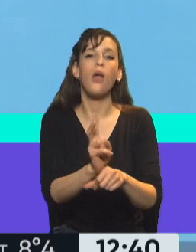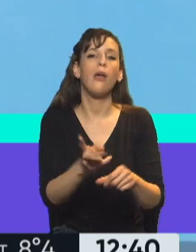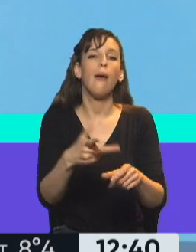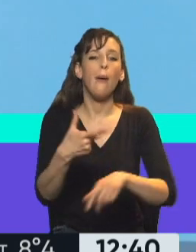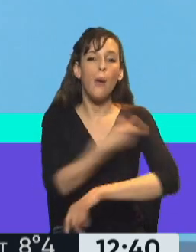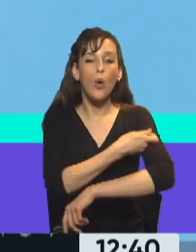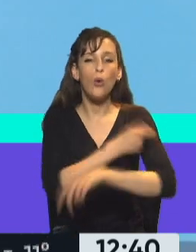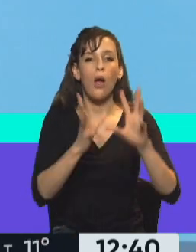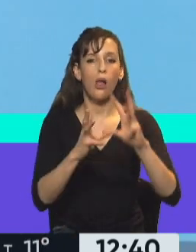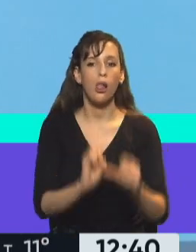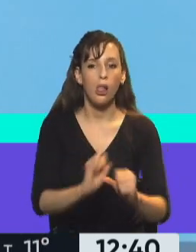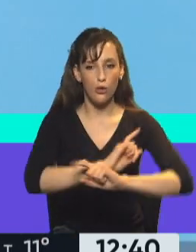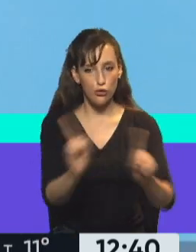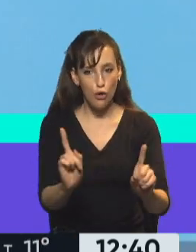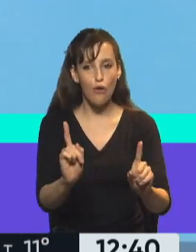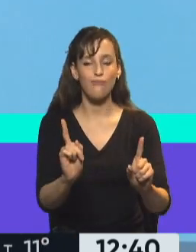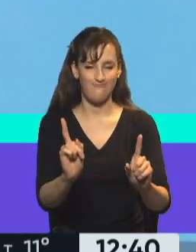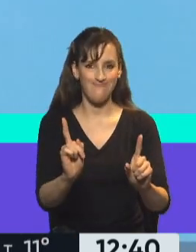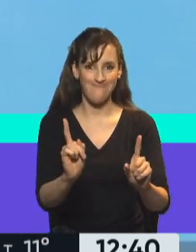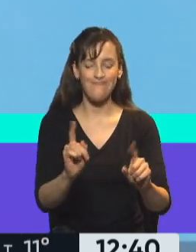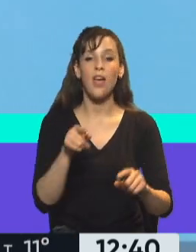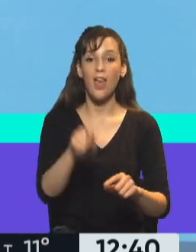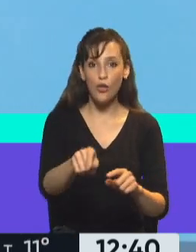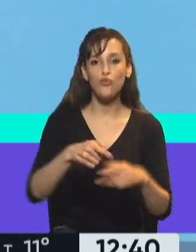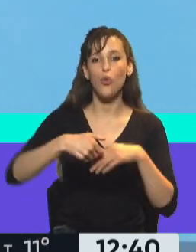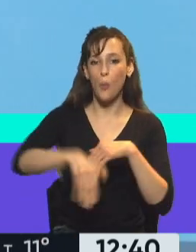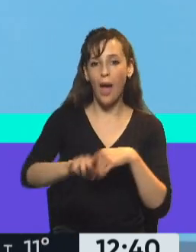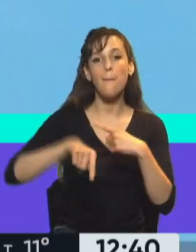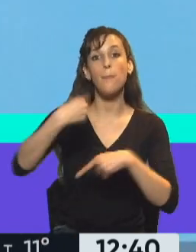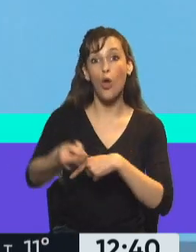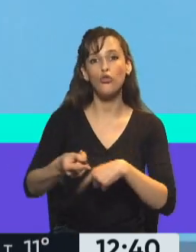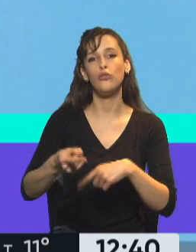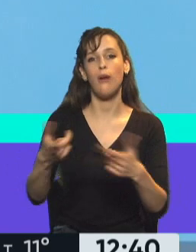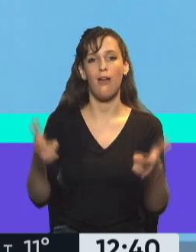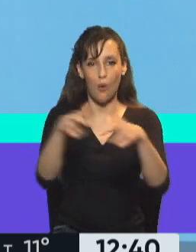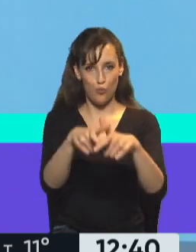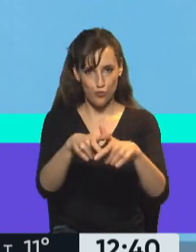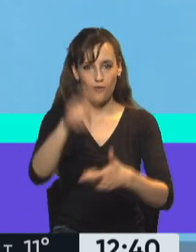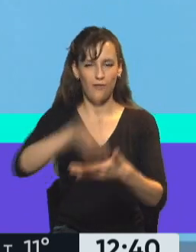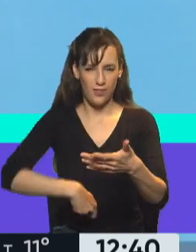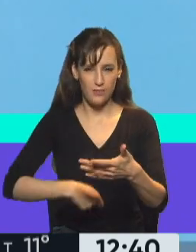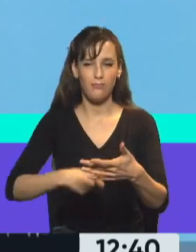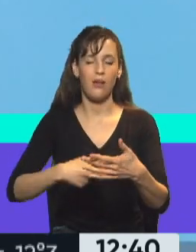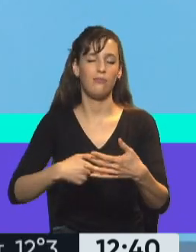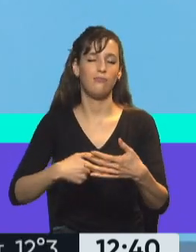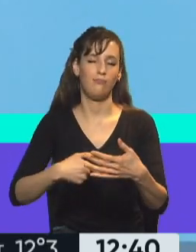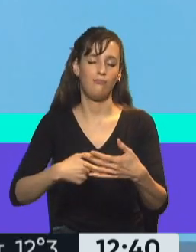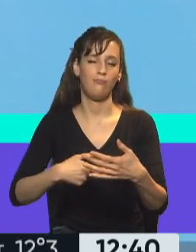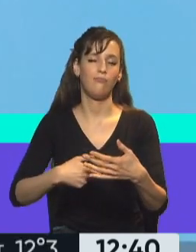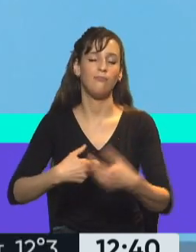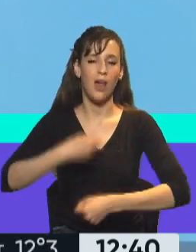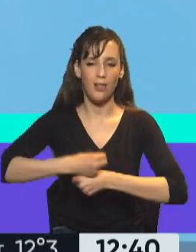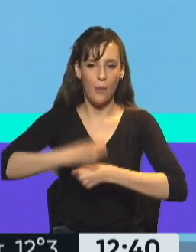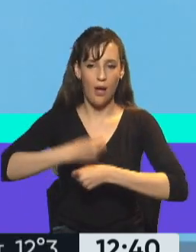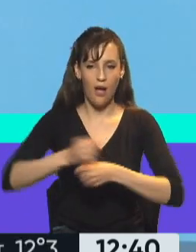todo ese trabajo, los lugares de entrega, es la próxima etapa donde inmediatamente nos pondremos a trabajar con el laboratorio